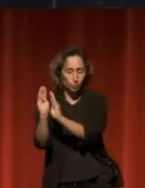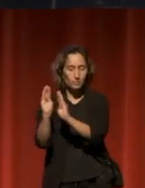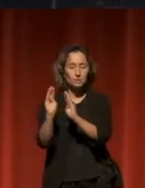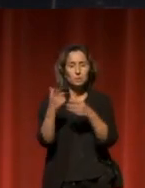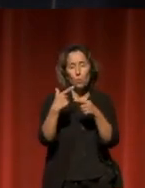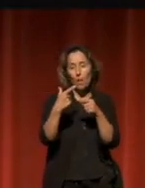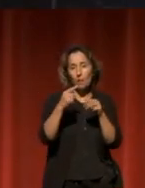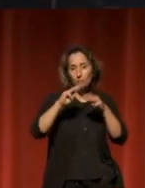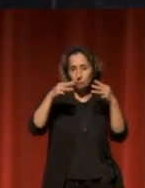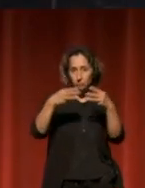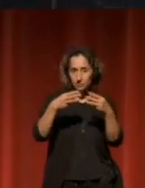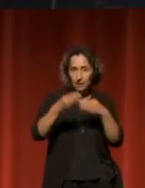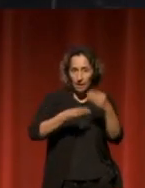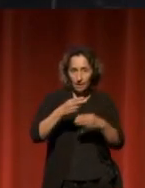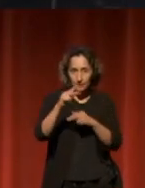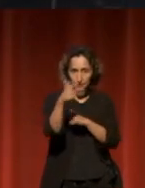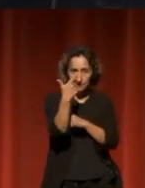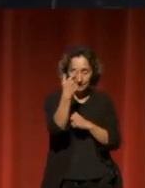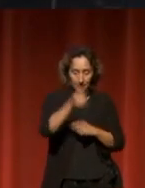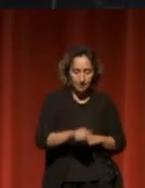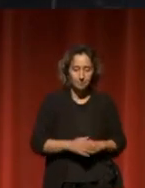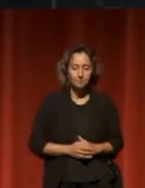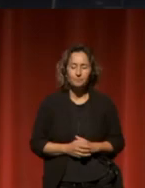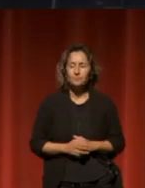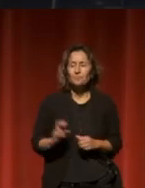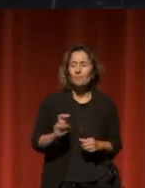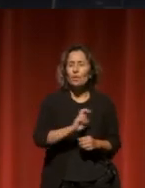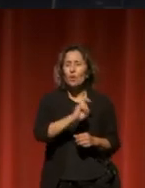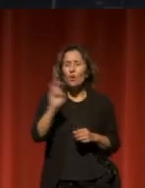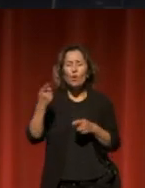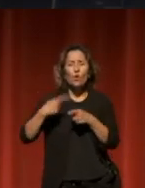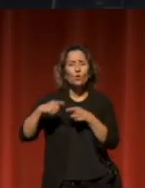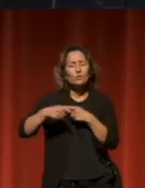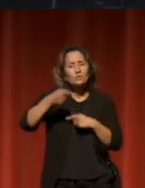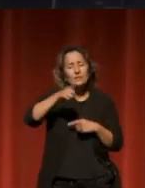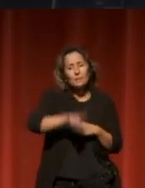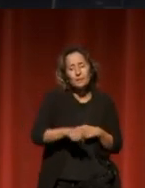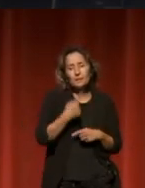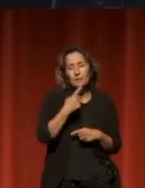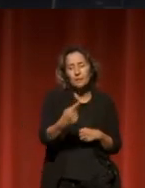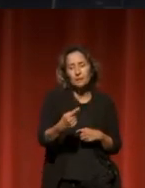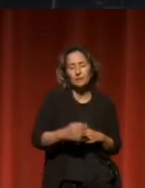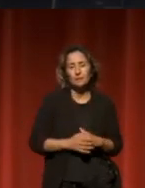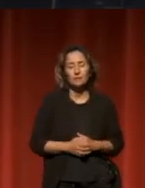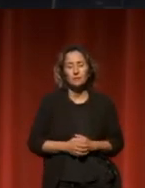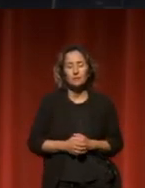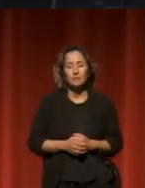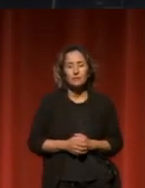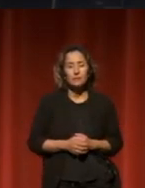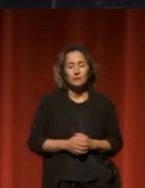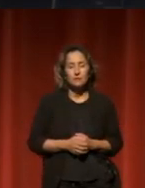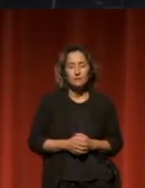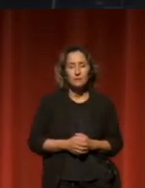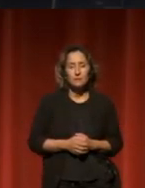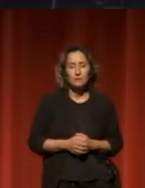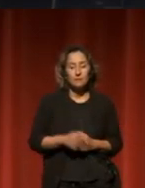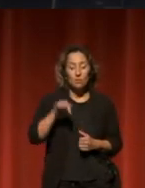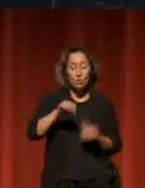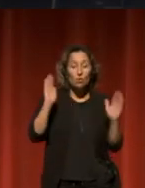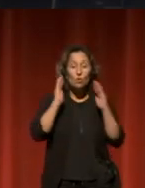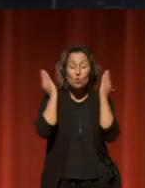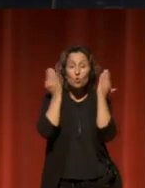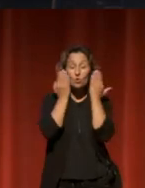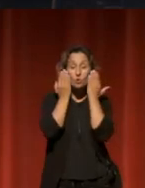de manera virtual. Otra cosa más, también queremos agradecer el apoyo que han dado a este